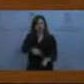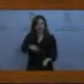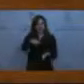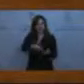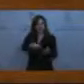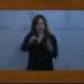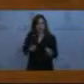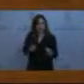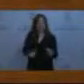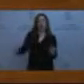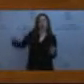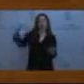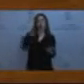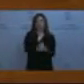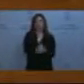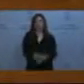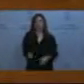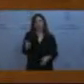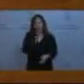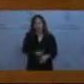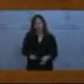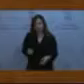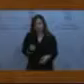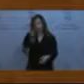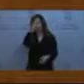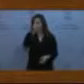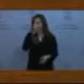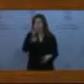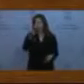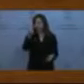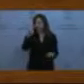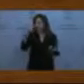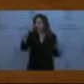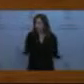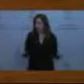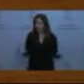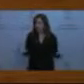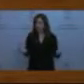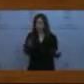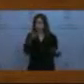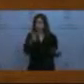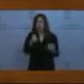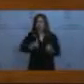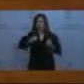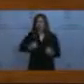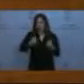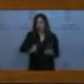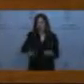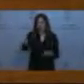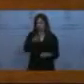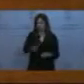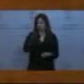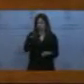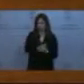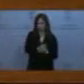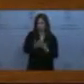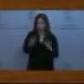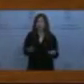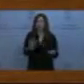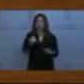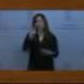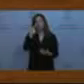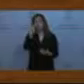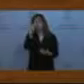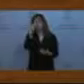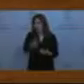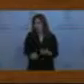bueno, pues yo no sé qué tipo de interés puede haber ante tanta insistencia. Porque, miren, con todo respeto,